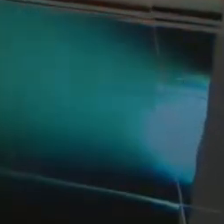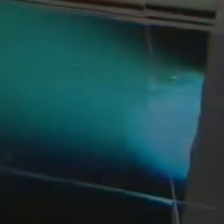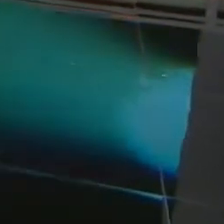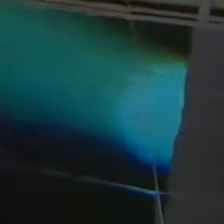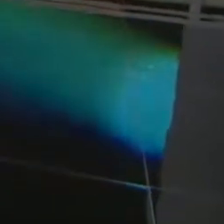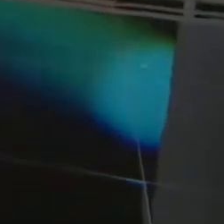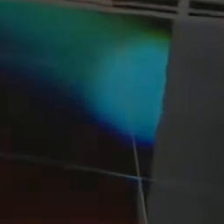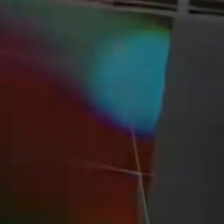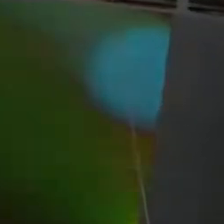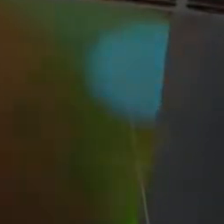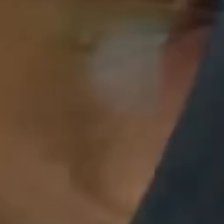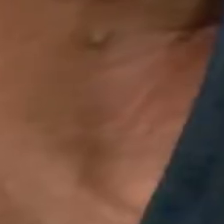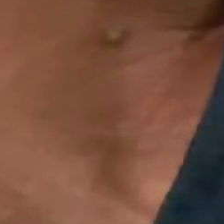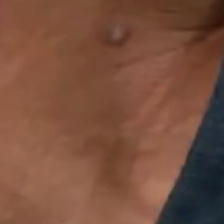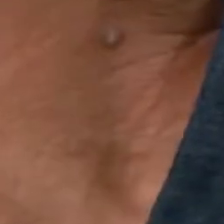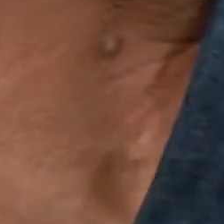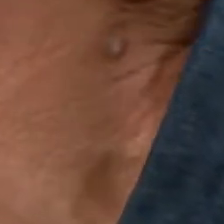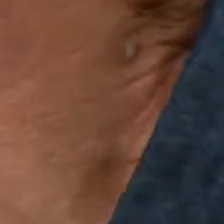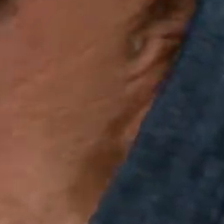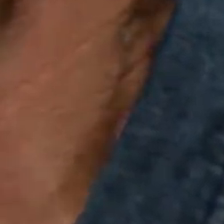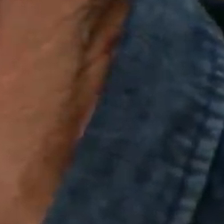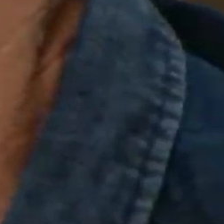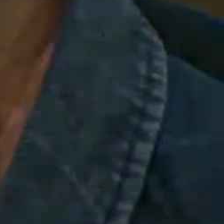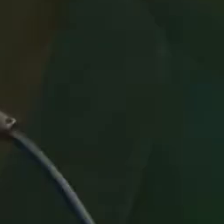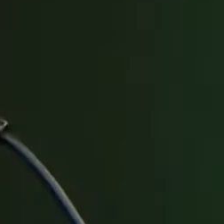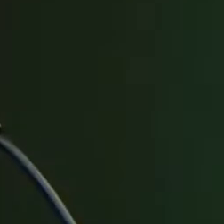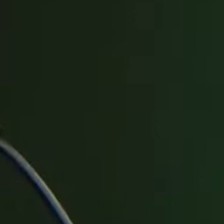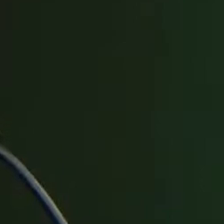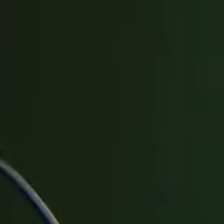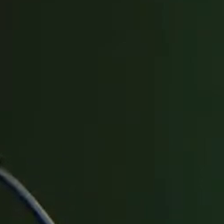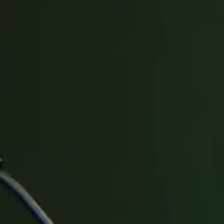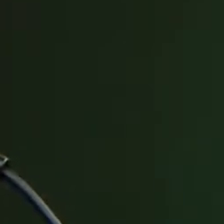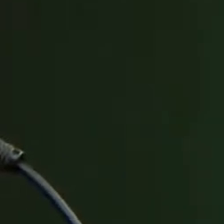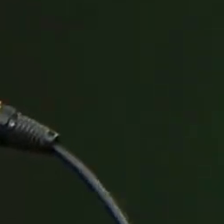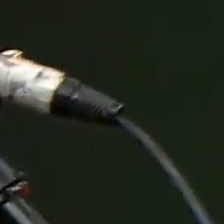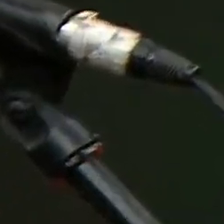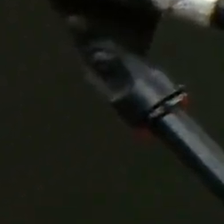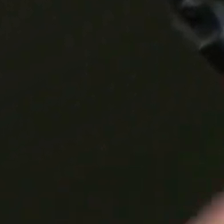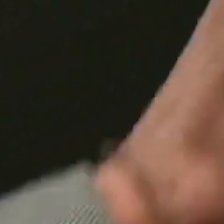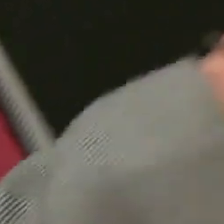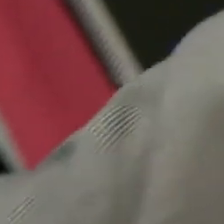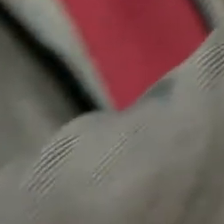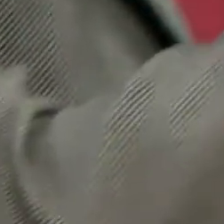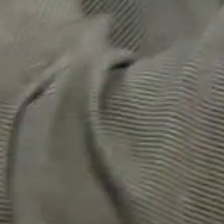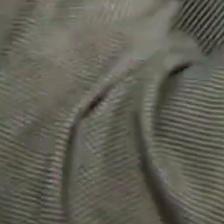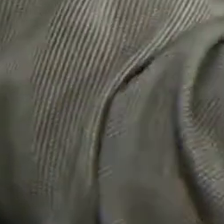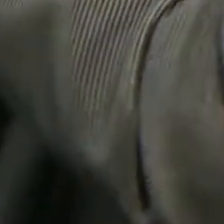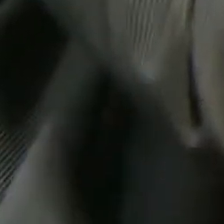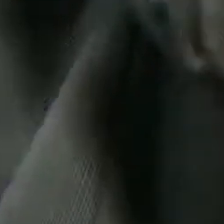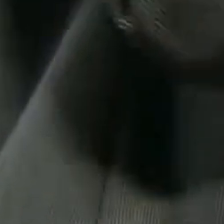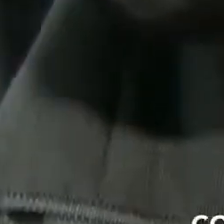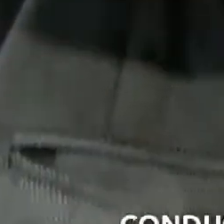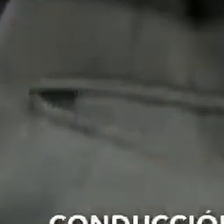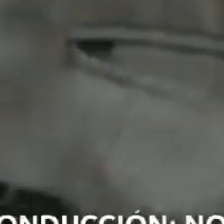entrelacemos el cantar, Punta Carreta se unirá, en Carrasco será tal vez nuevo